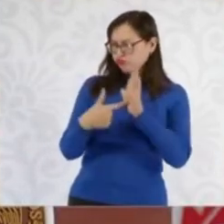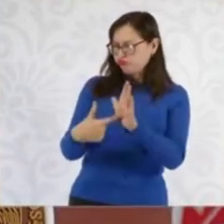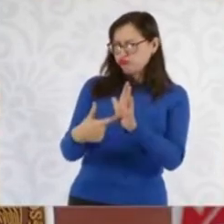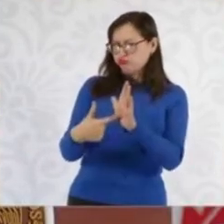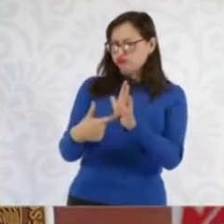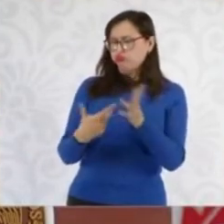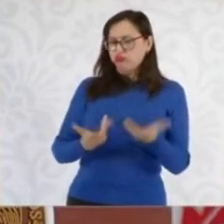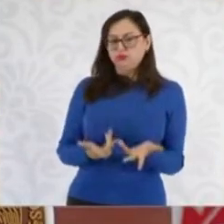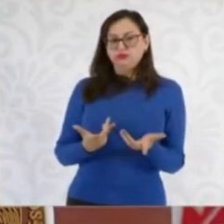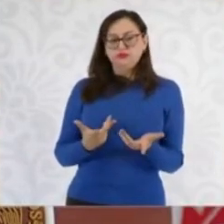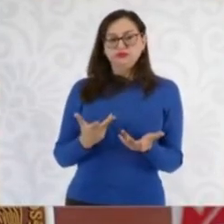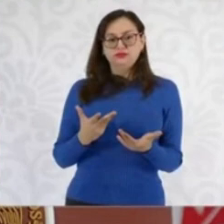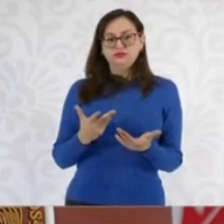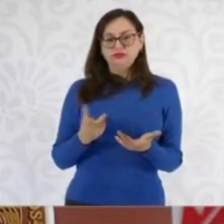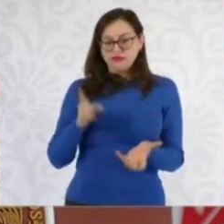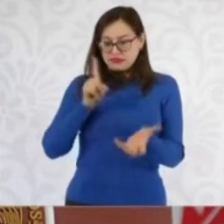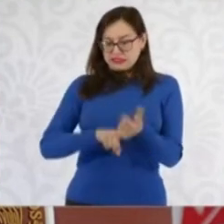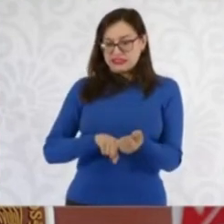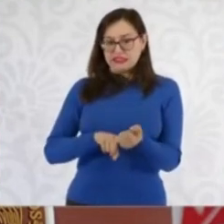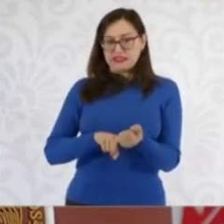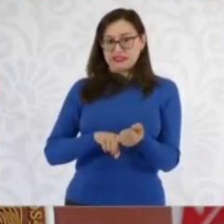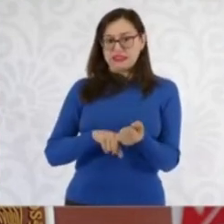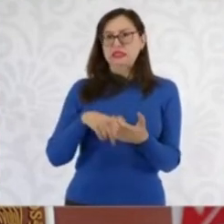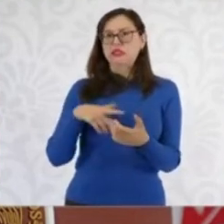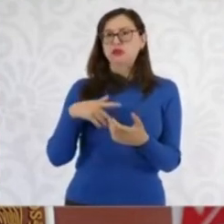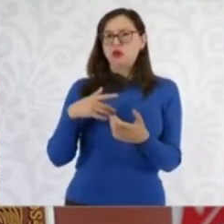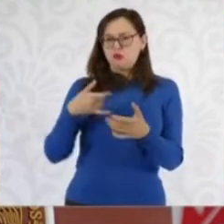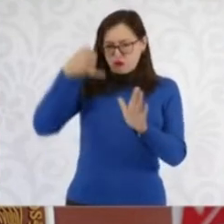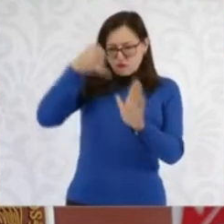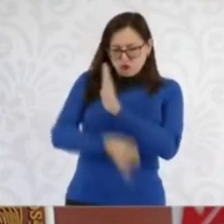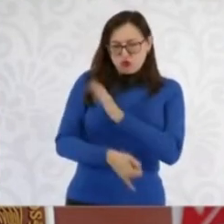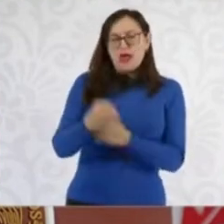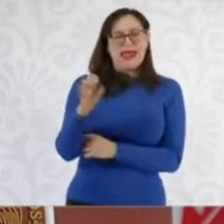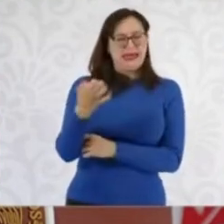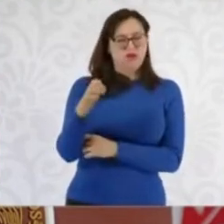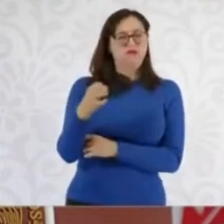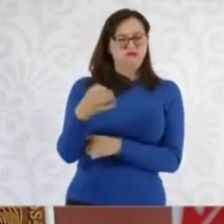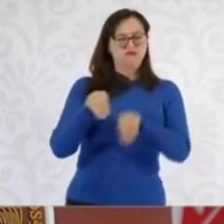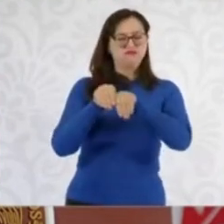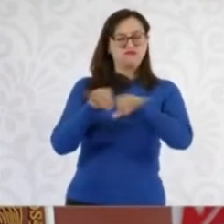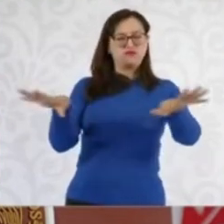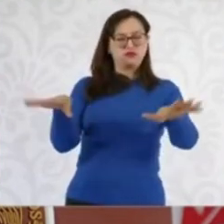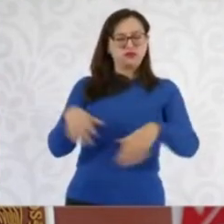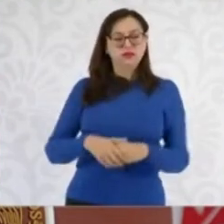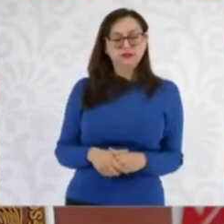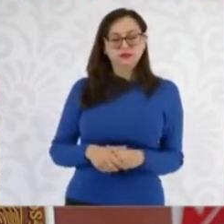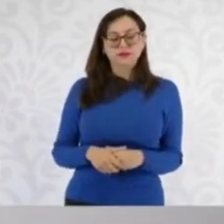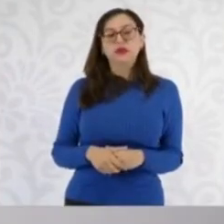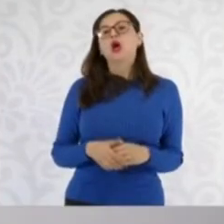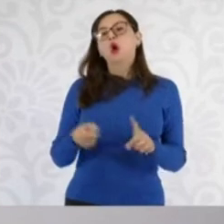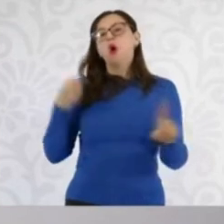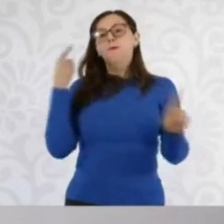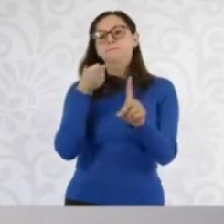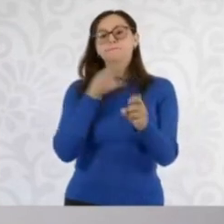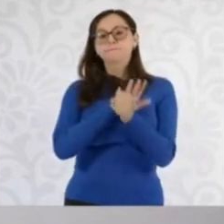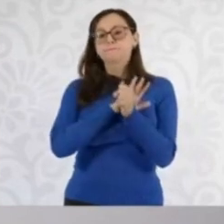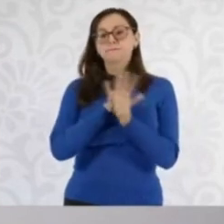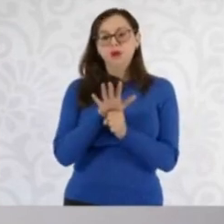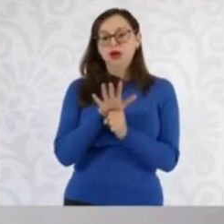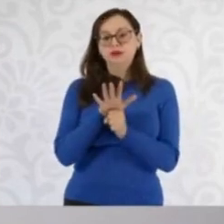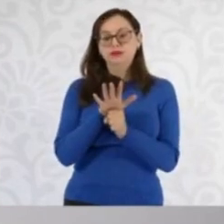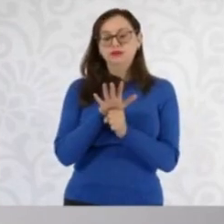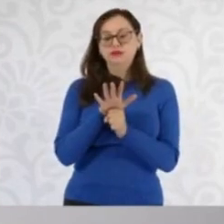presentar su esencia a principios de enero. El objetivo que tiene el Plan México es que